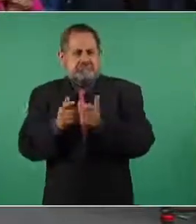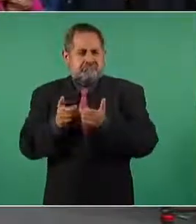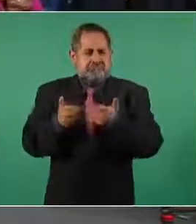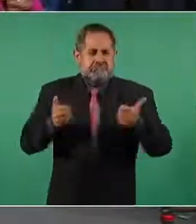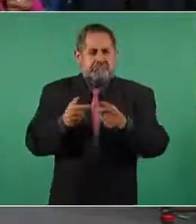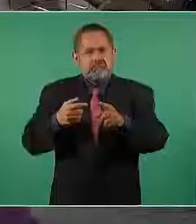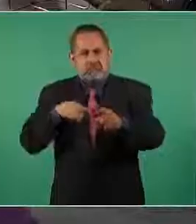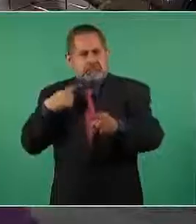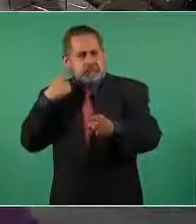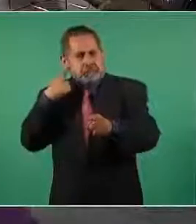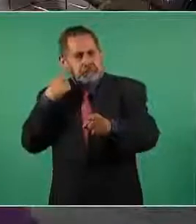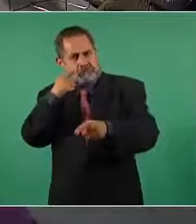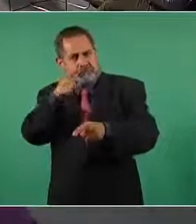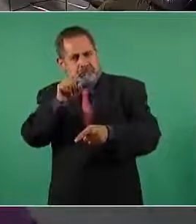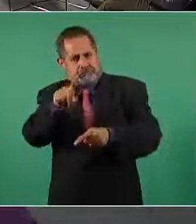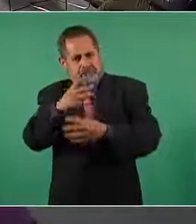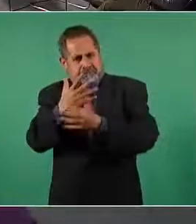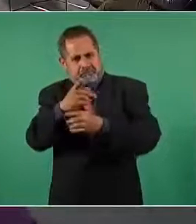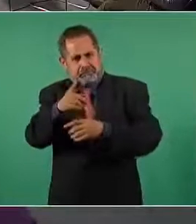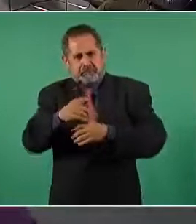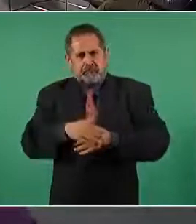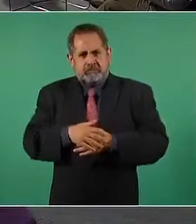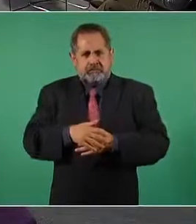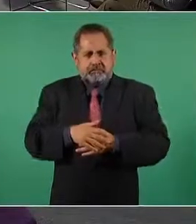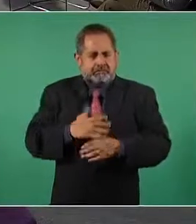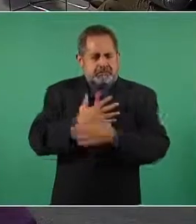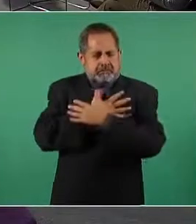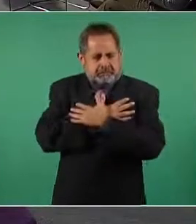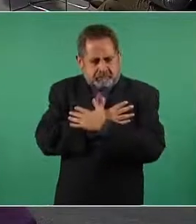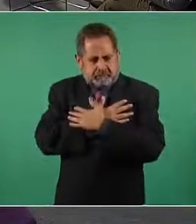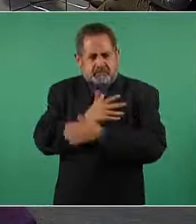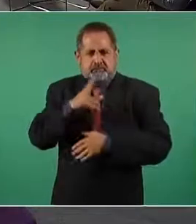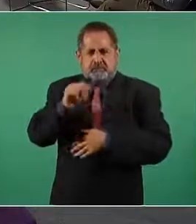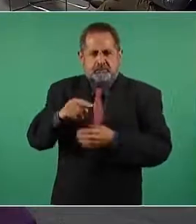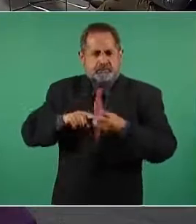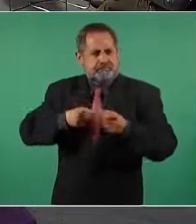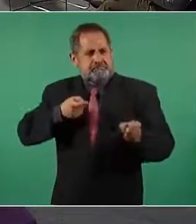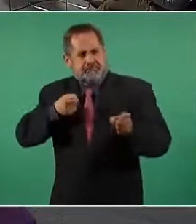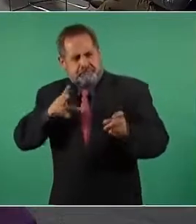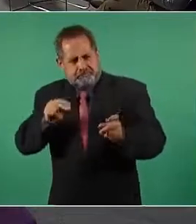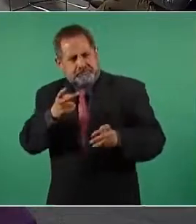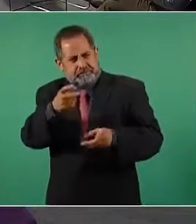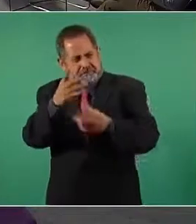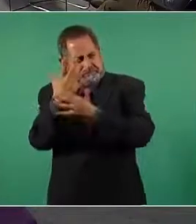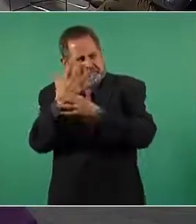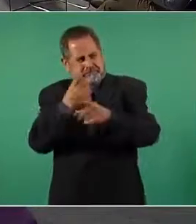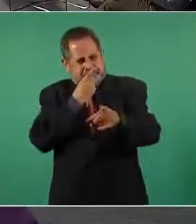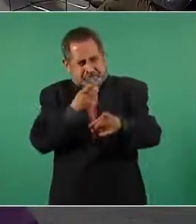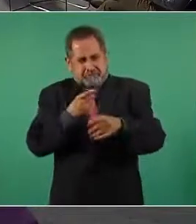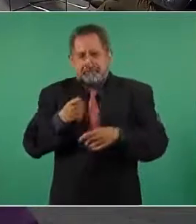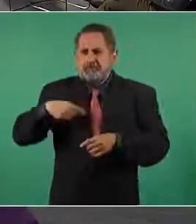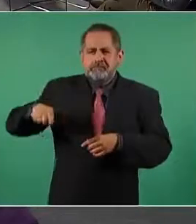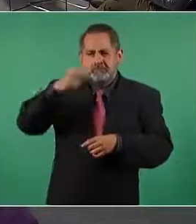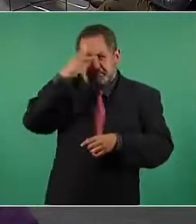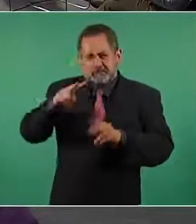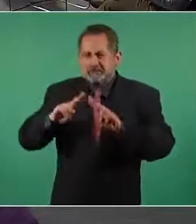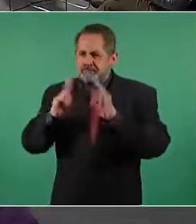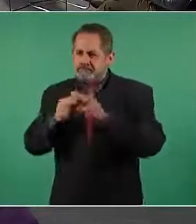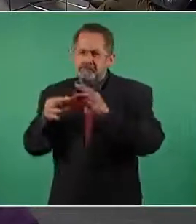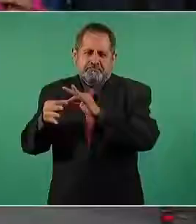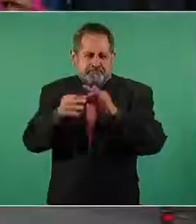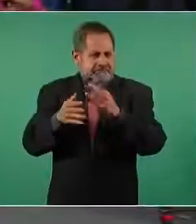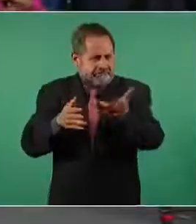presidente, en muchas ocasiones que había que darse abrazos y no balazos, que todos teníamos que unirnos los mexicanos, porque la